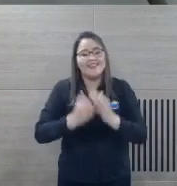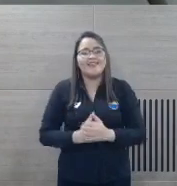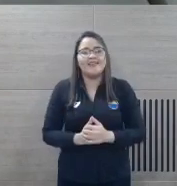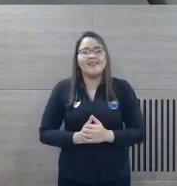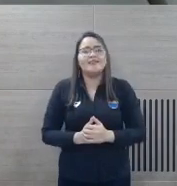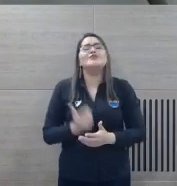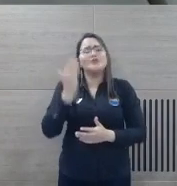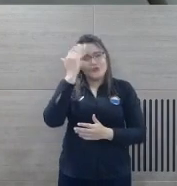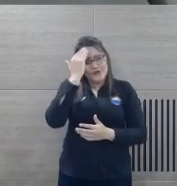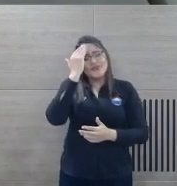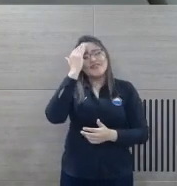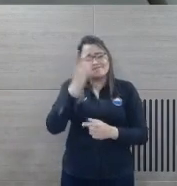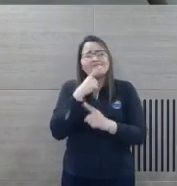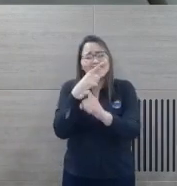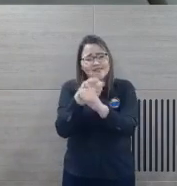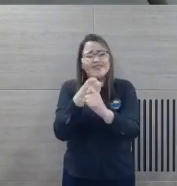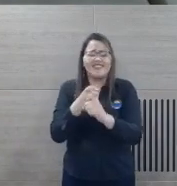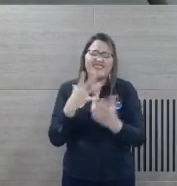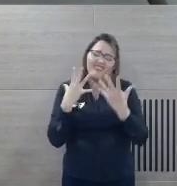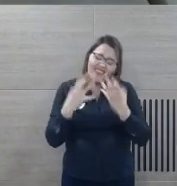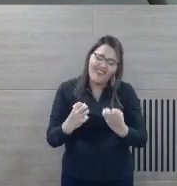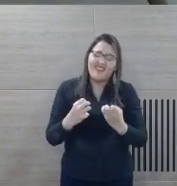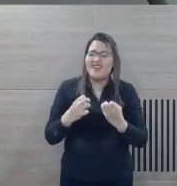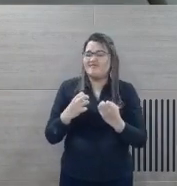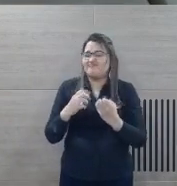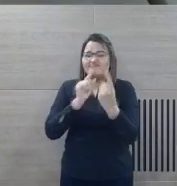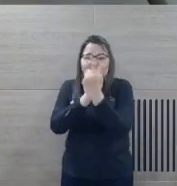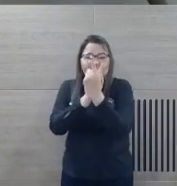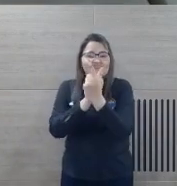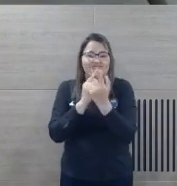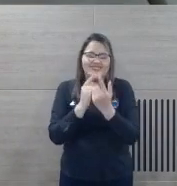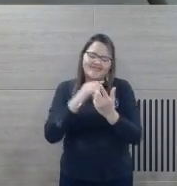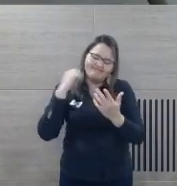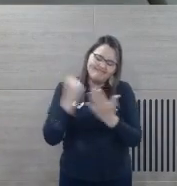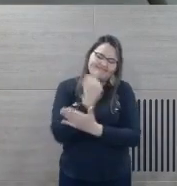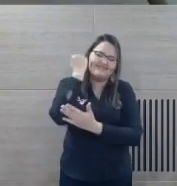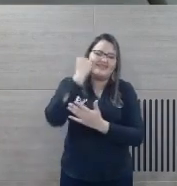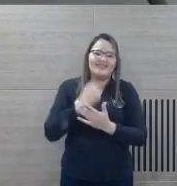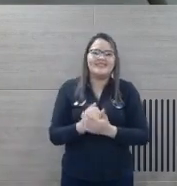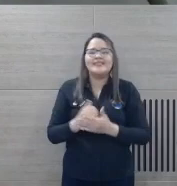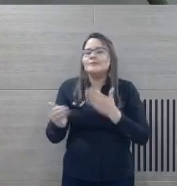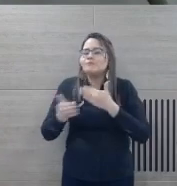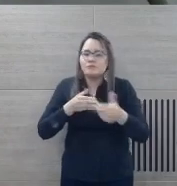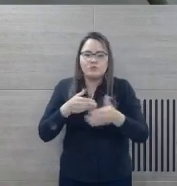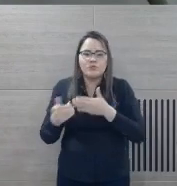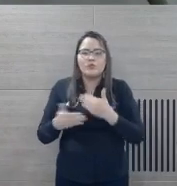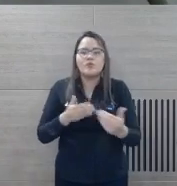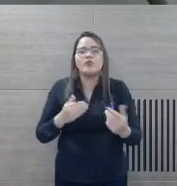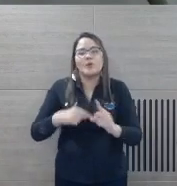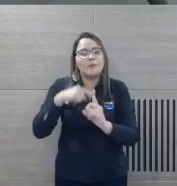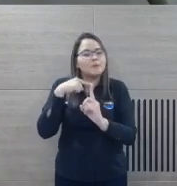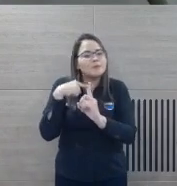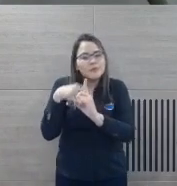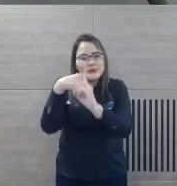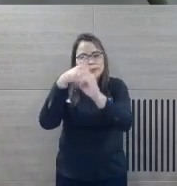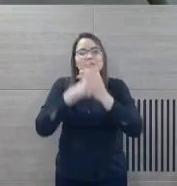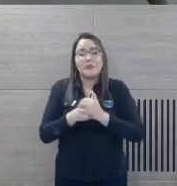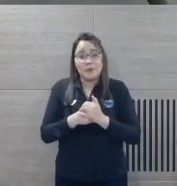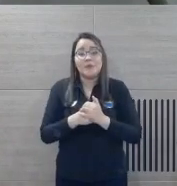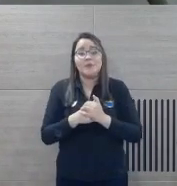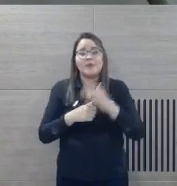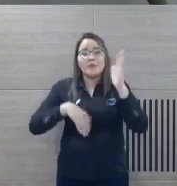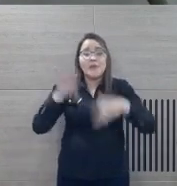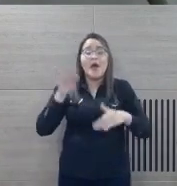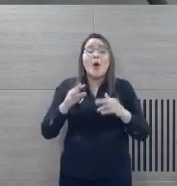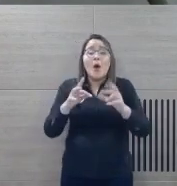pudiéramos hacerlo, sin embargo, vamos a habilitar para que quienes estén en Santa Marta y quieran venir, puedan enviar un correo, informar en qué momento, y si